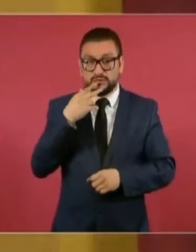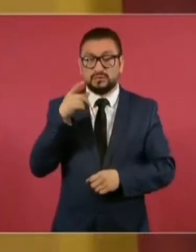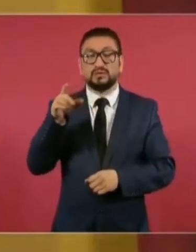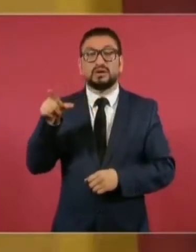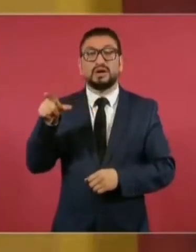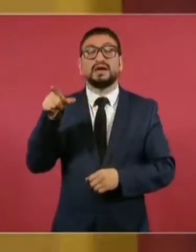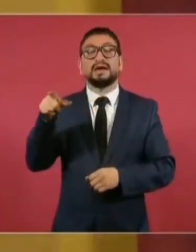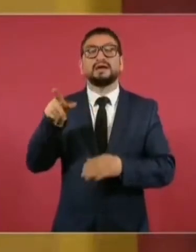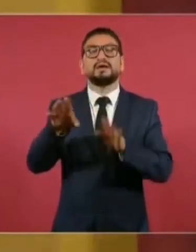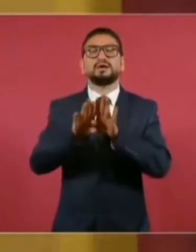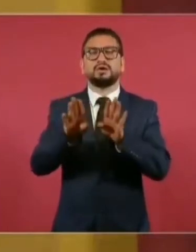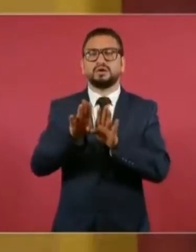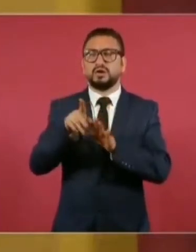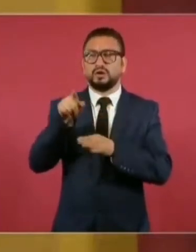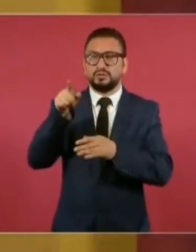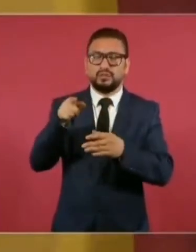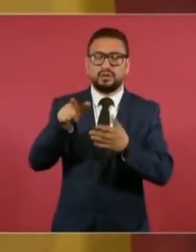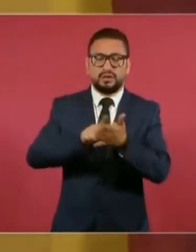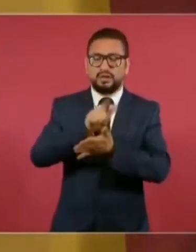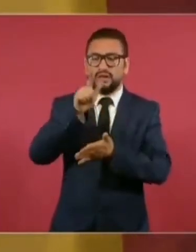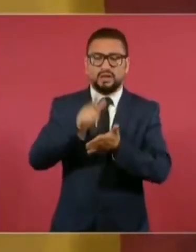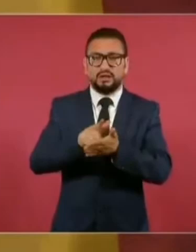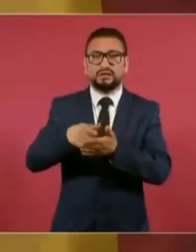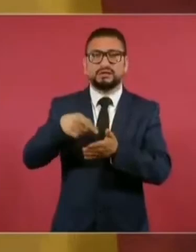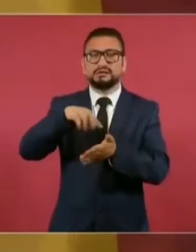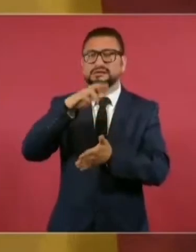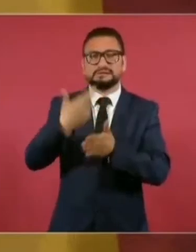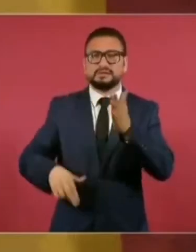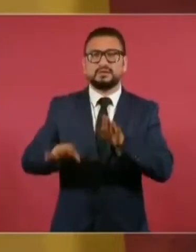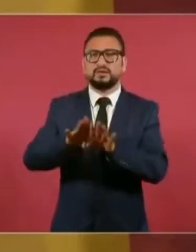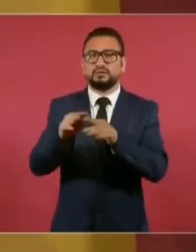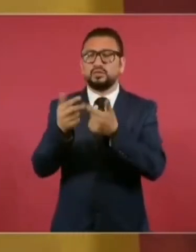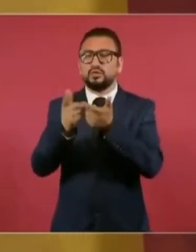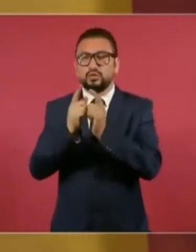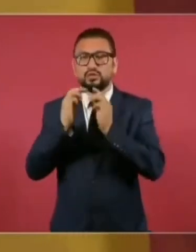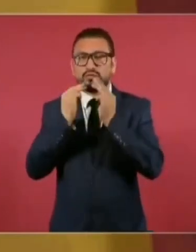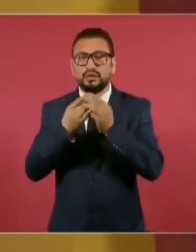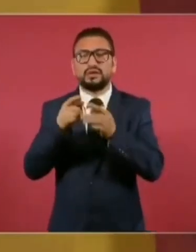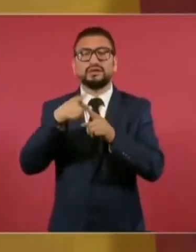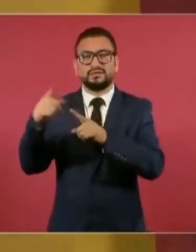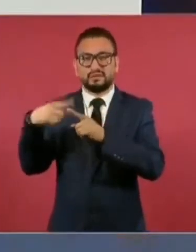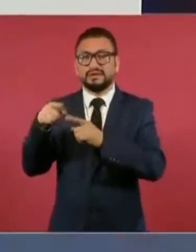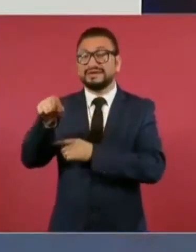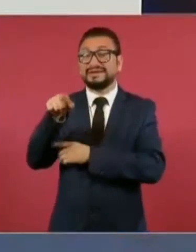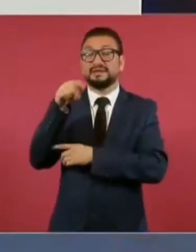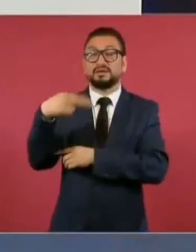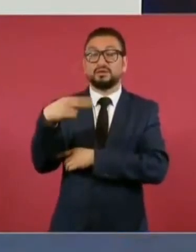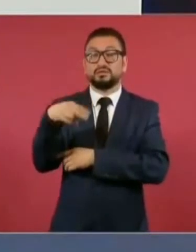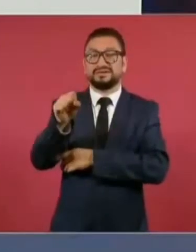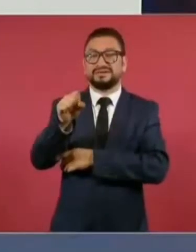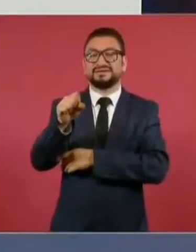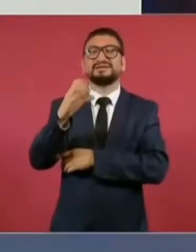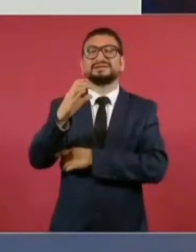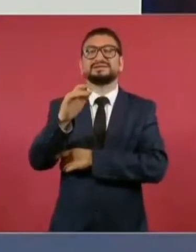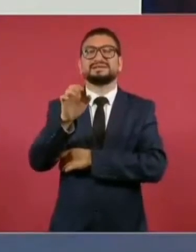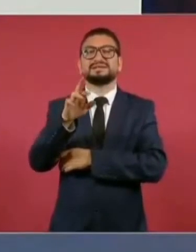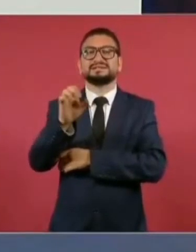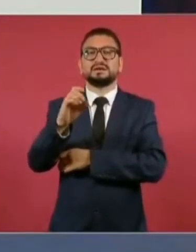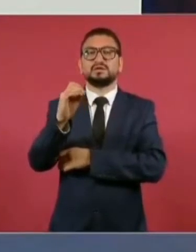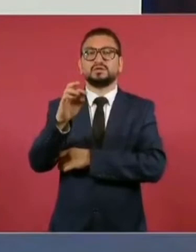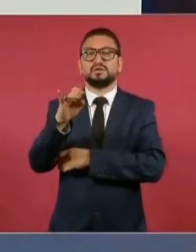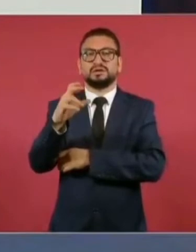por peculado y asociación delictuoso, él se llama César Horacio. Este caso